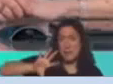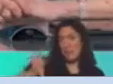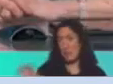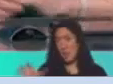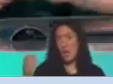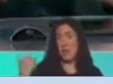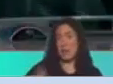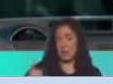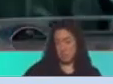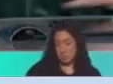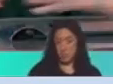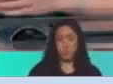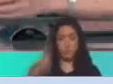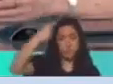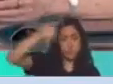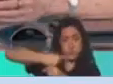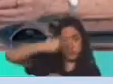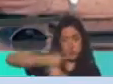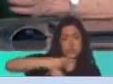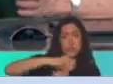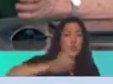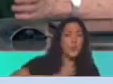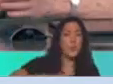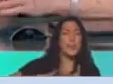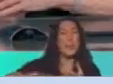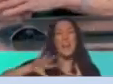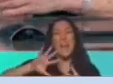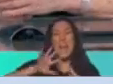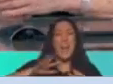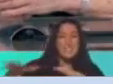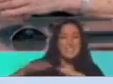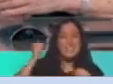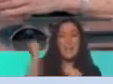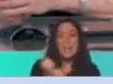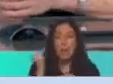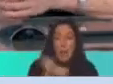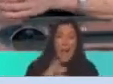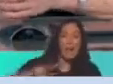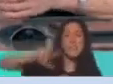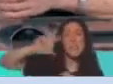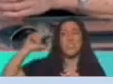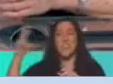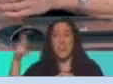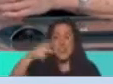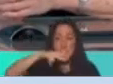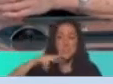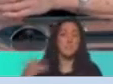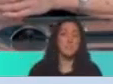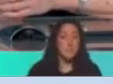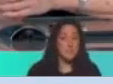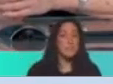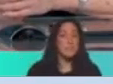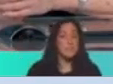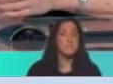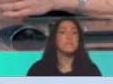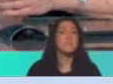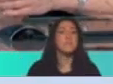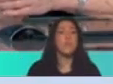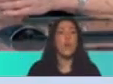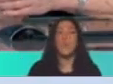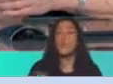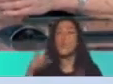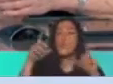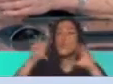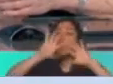en por su número de satélites y por su actividad espacial y el undécimo del mundo y con lo que decís lo